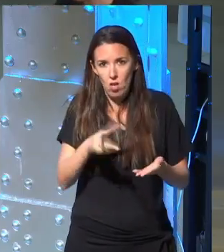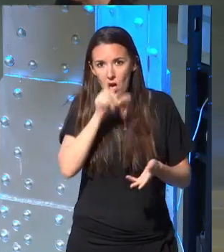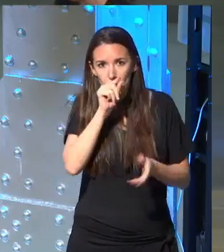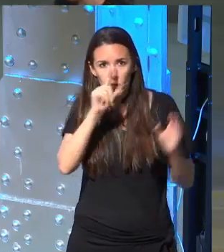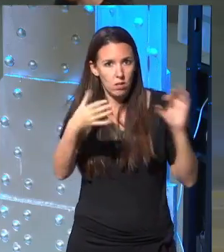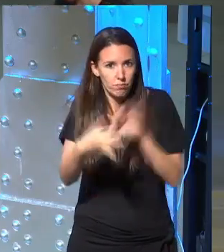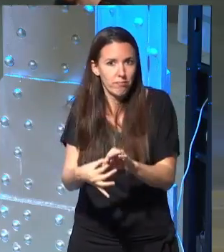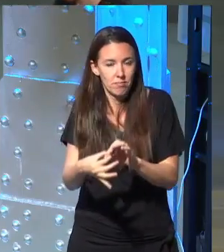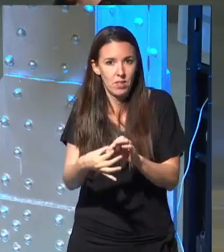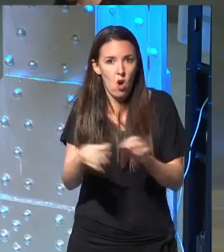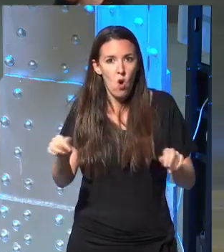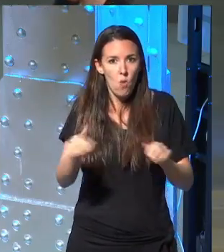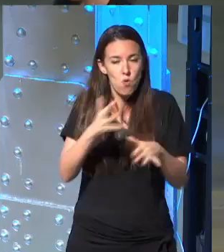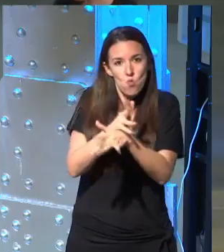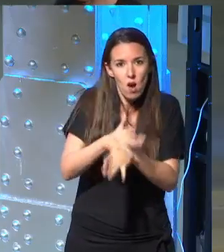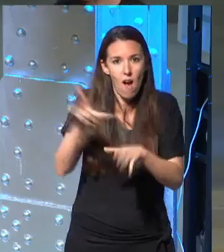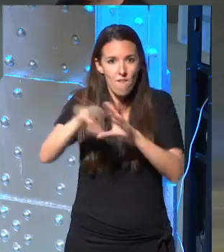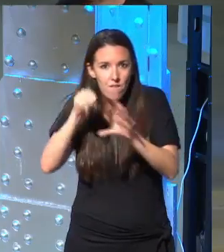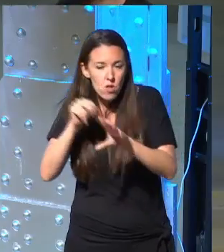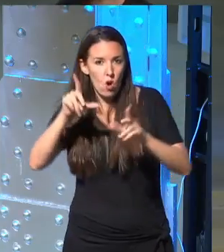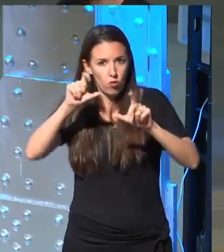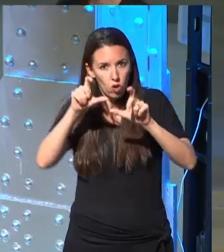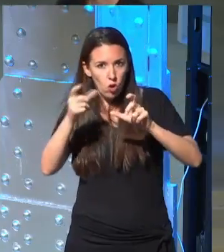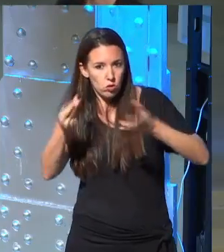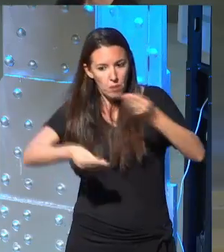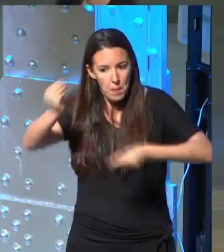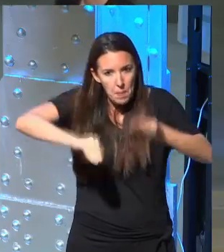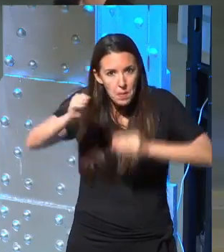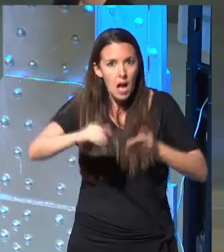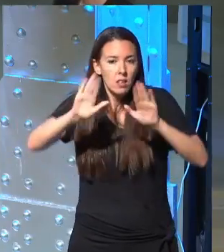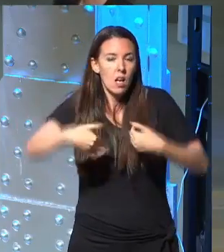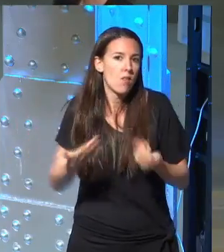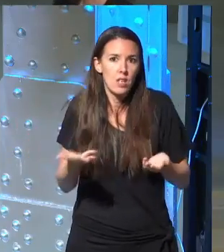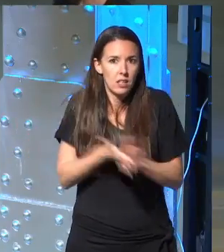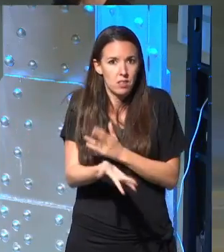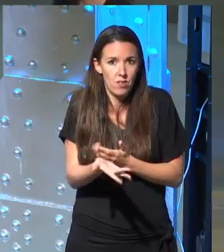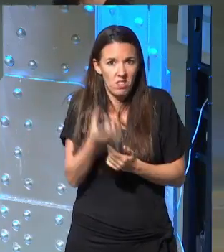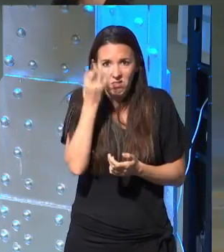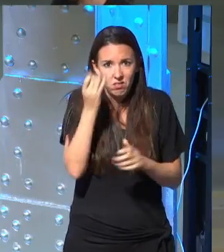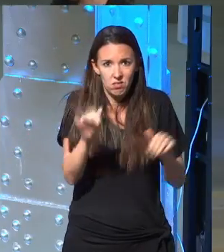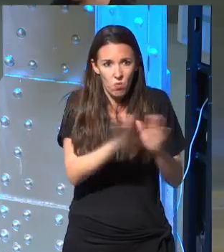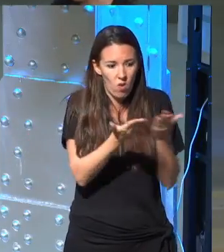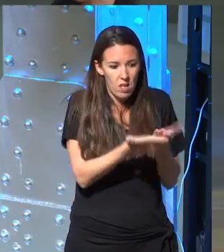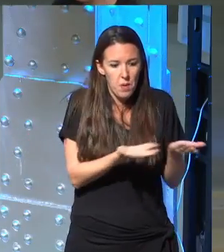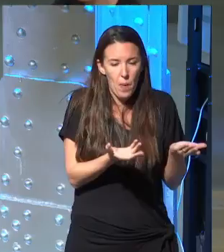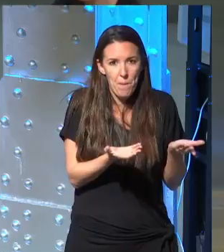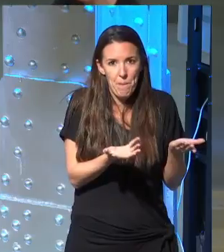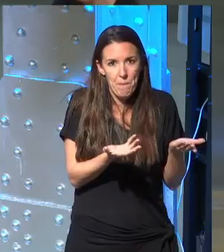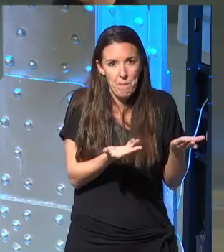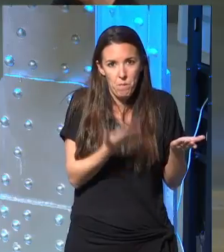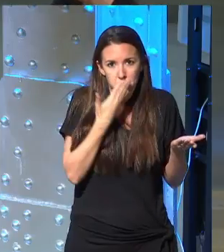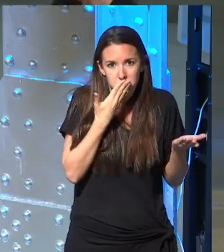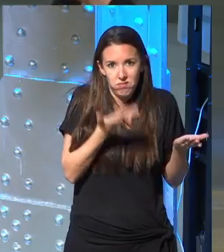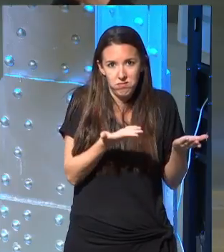Twitter, que juega con vídeos, juega con fotos y es que o sea, no le veo sentido. Creo que no tendría